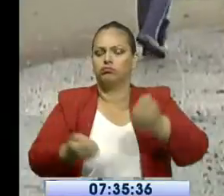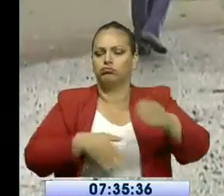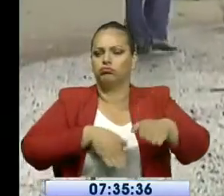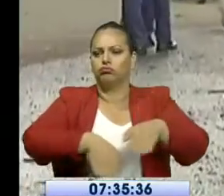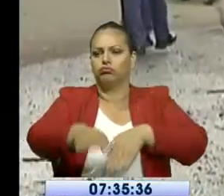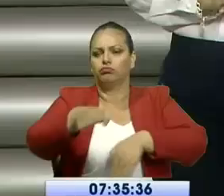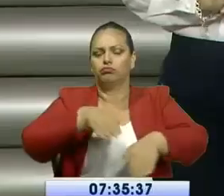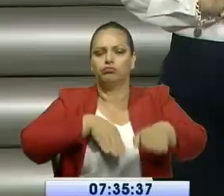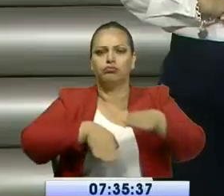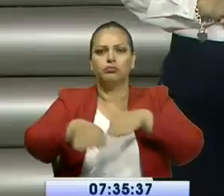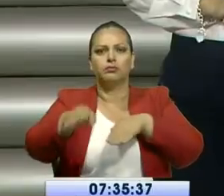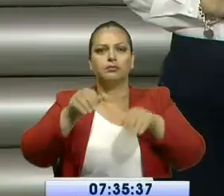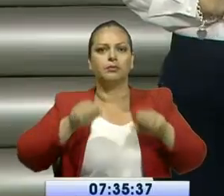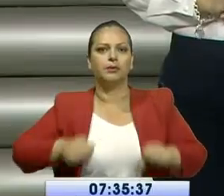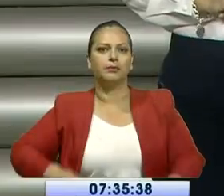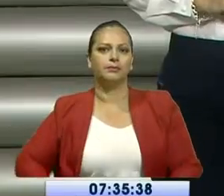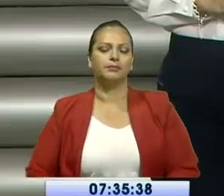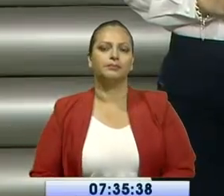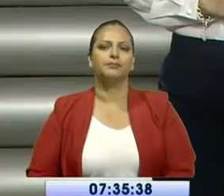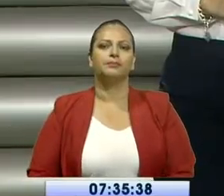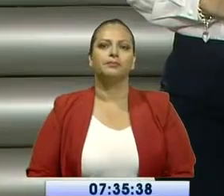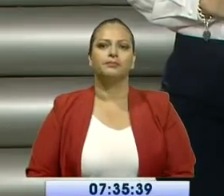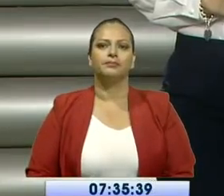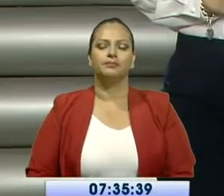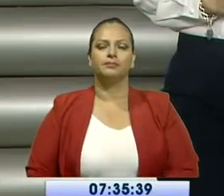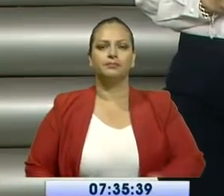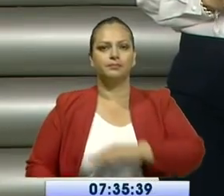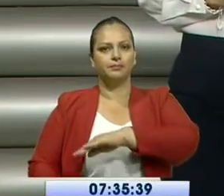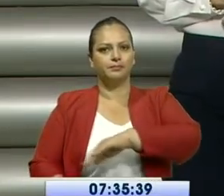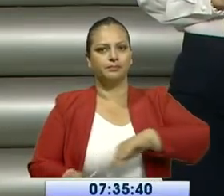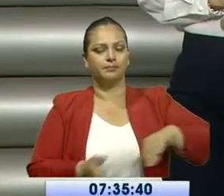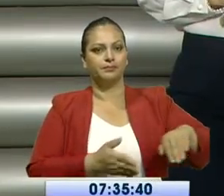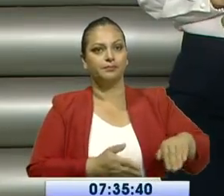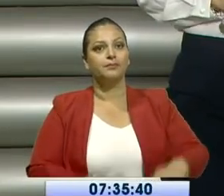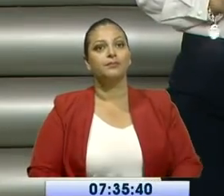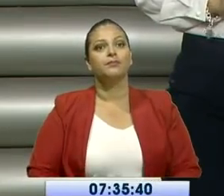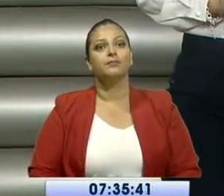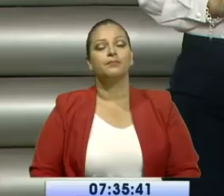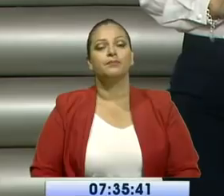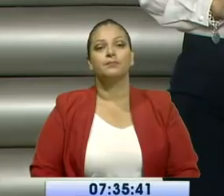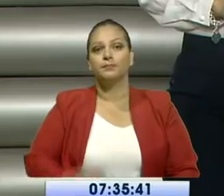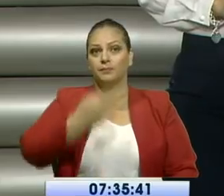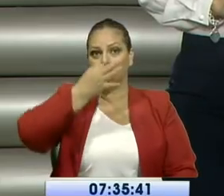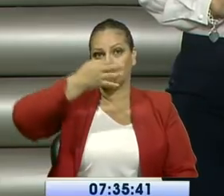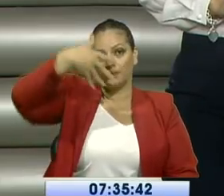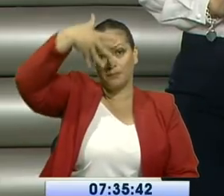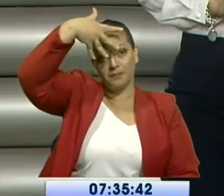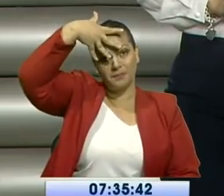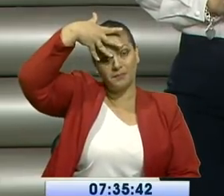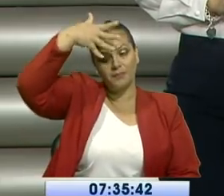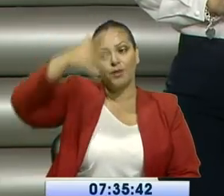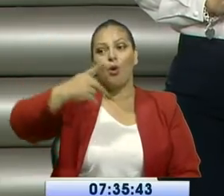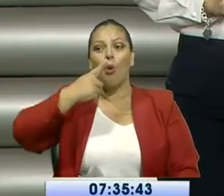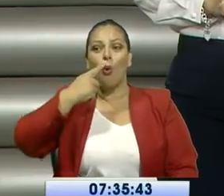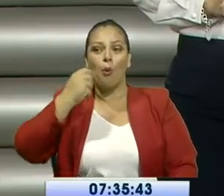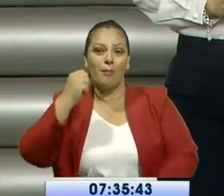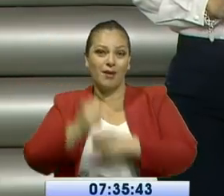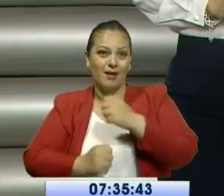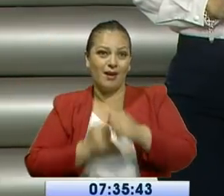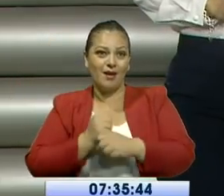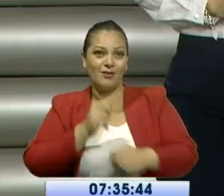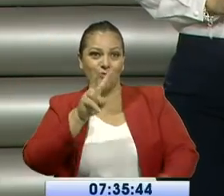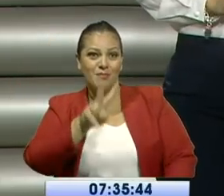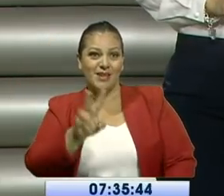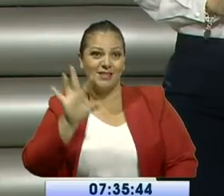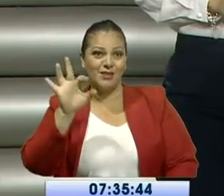Maquilón. Un hombre de 29 años murió y otro resultó herido producto del choque de una motocicleta con una